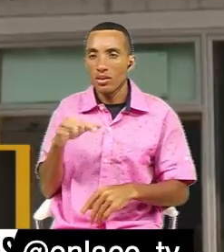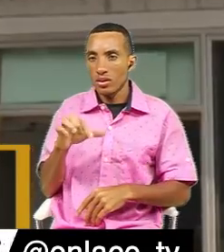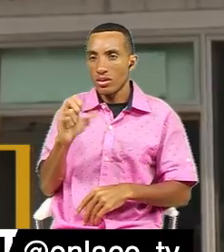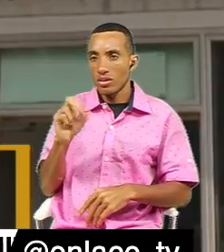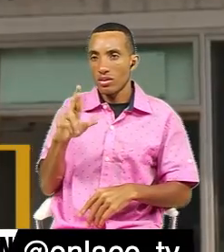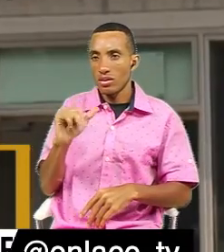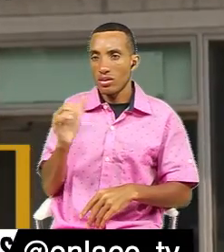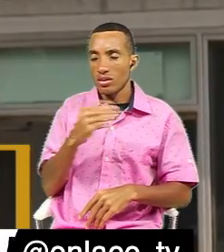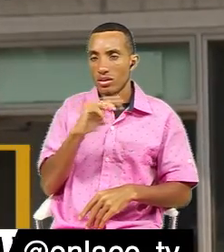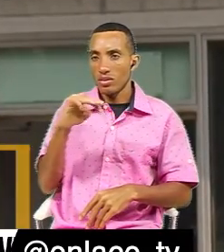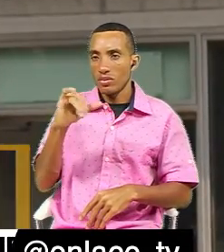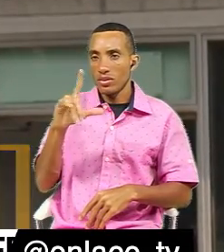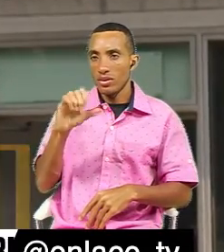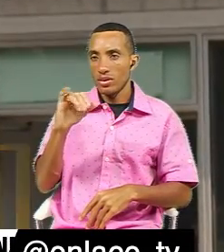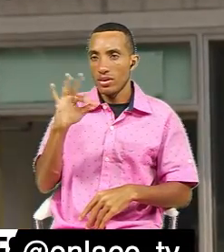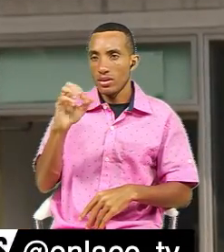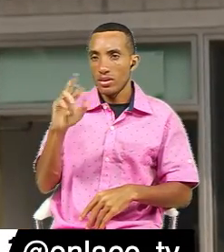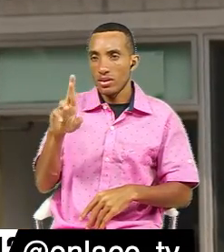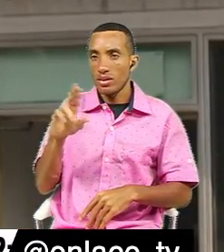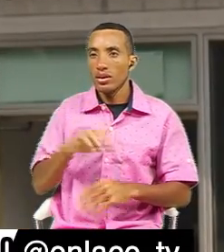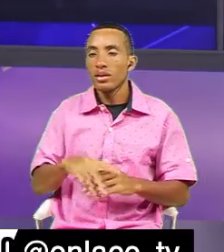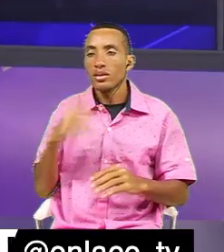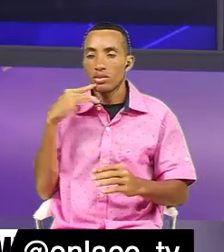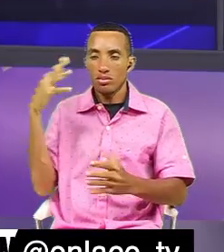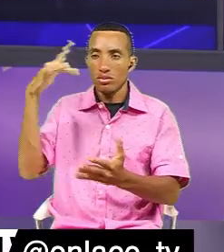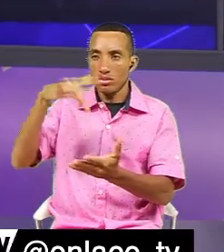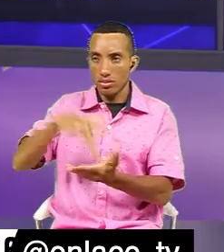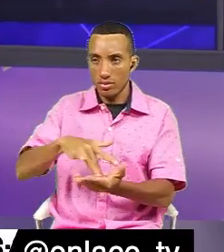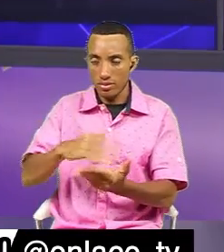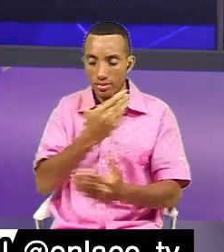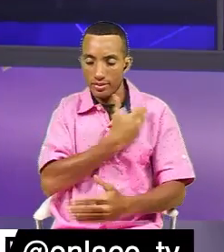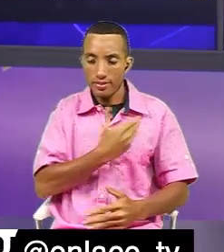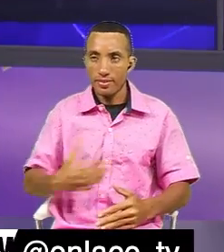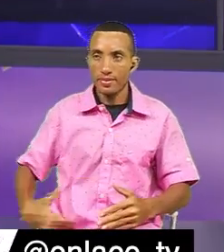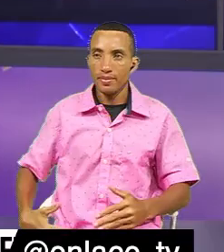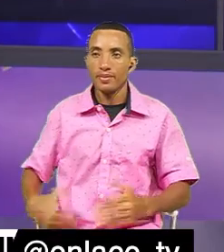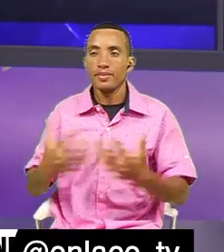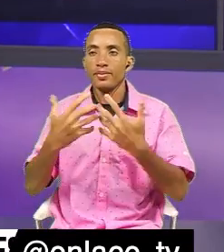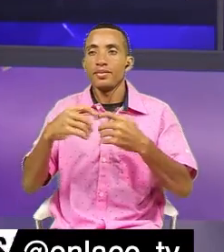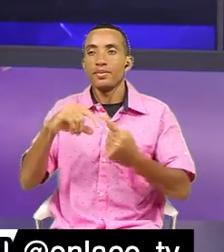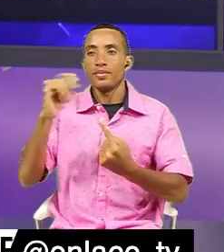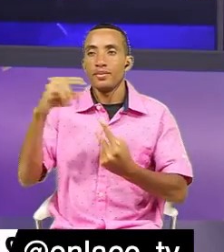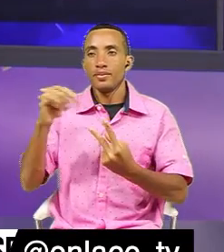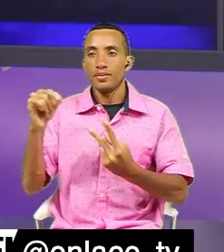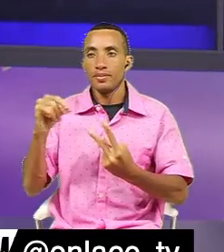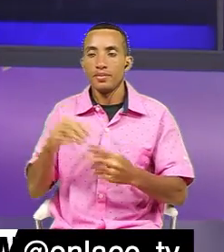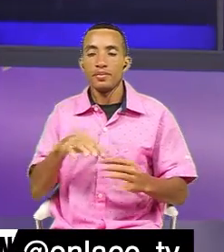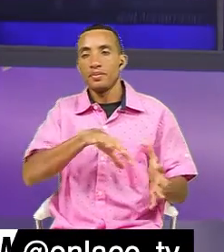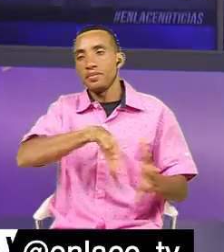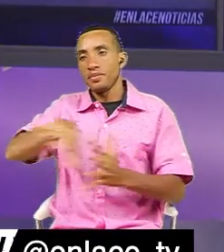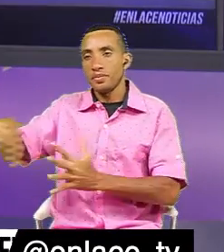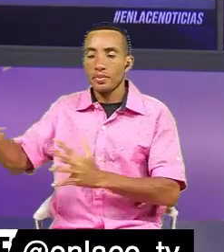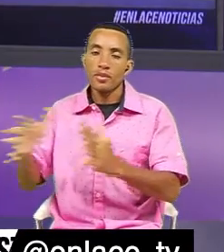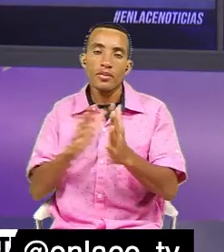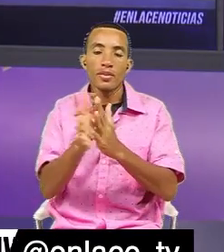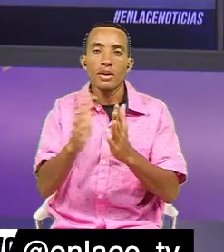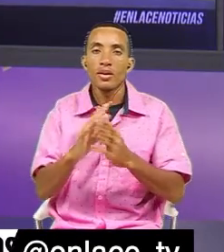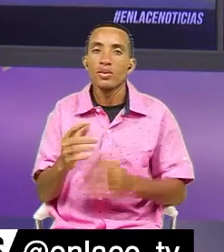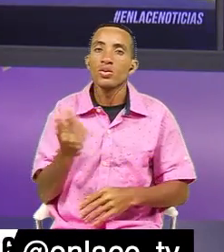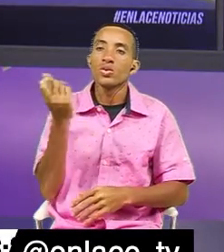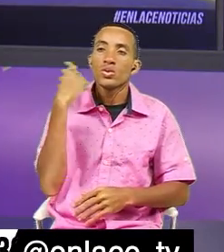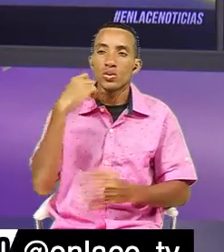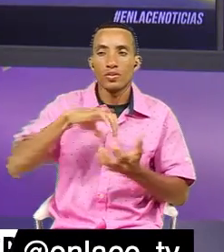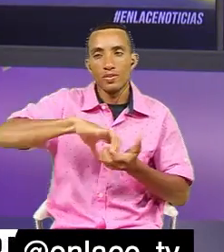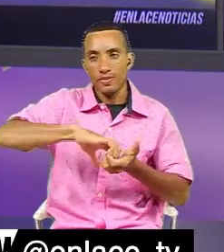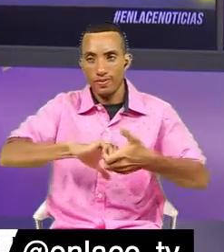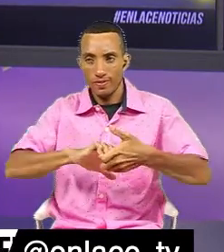regresó al país y está al frente de la Corporación Credos. Y una tractomula fue incinerada la madrugada del 20 de